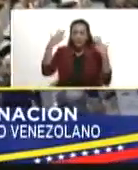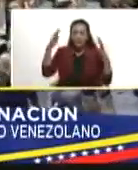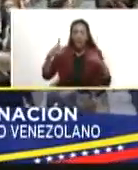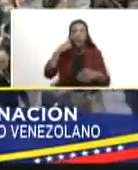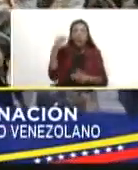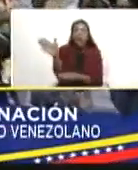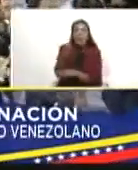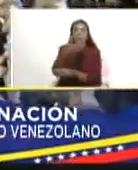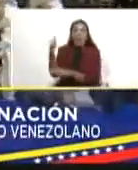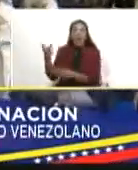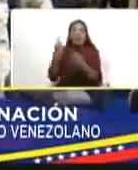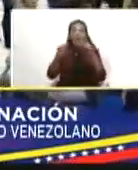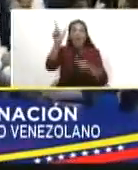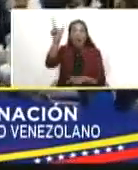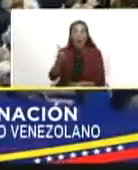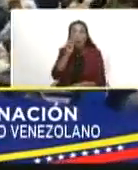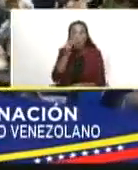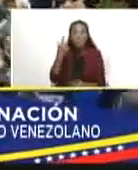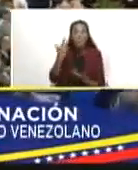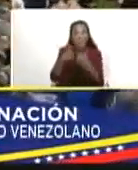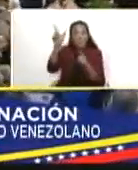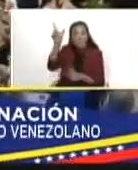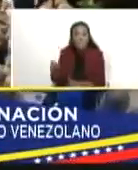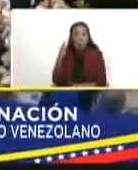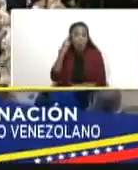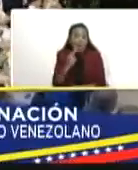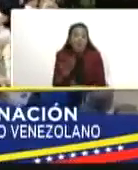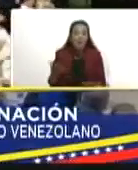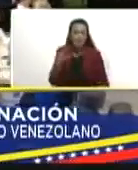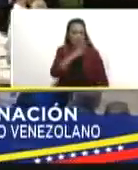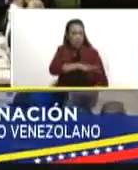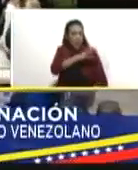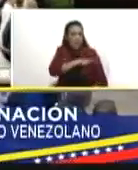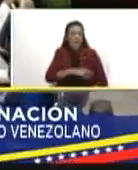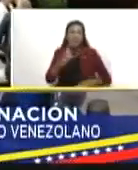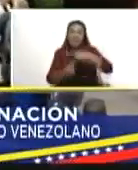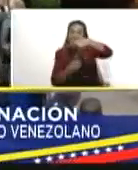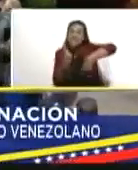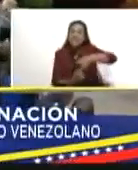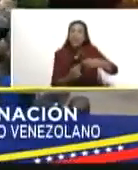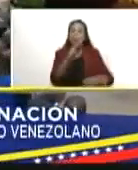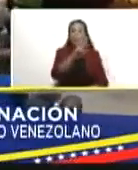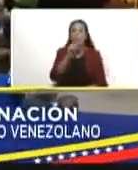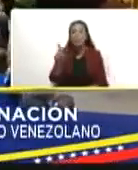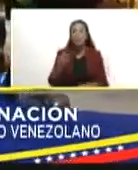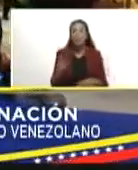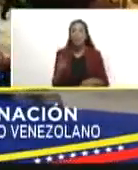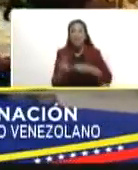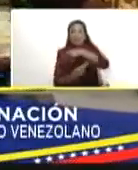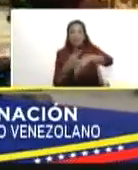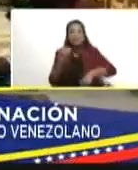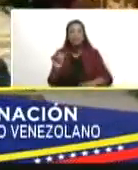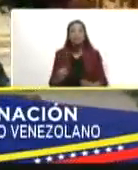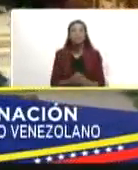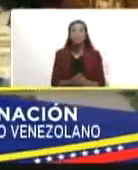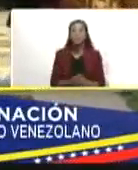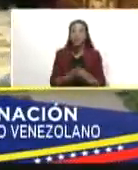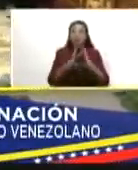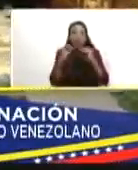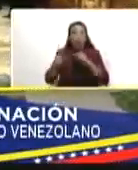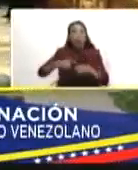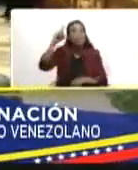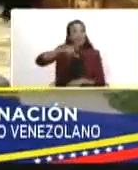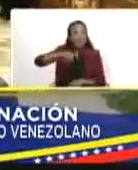definitiva anismo del socialismo del siglo XX todo esto